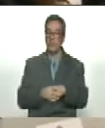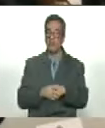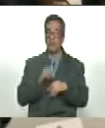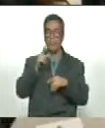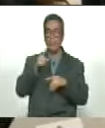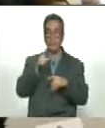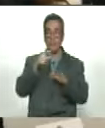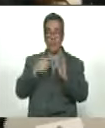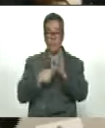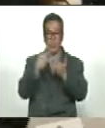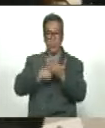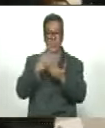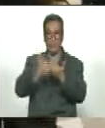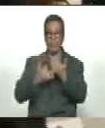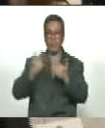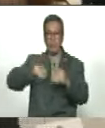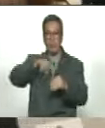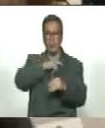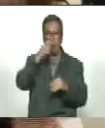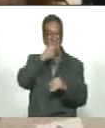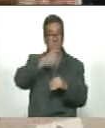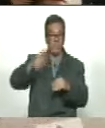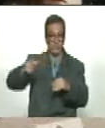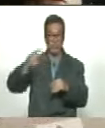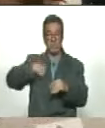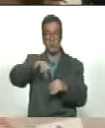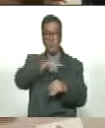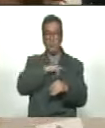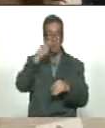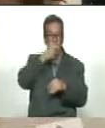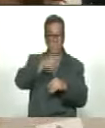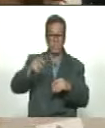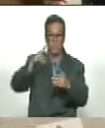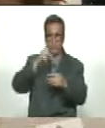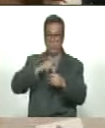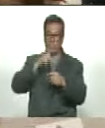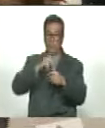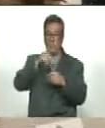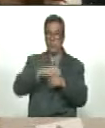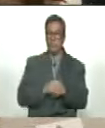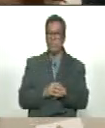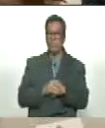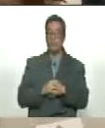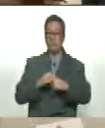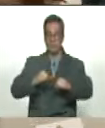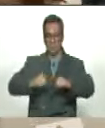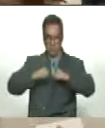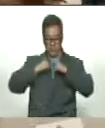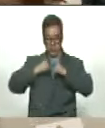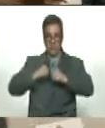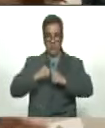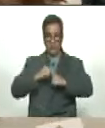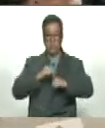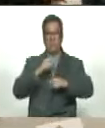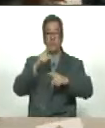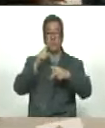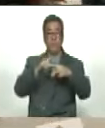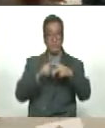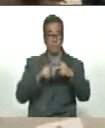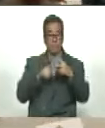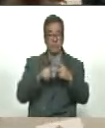que está planteado para nuestro pueblo, lo que está planteado para el pueblo de Paraguay, es fortalecer algo que